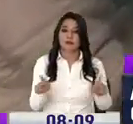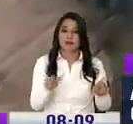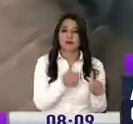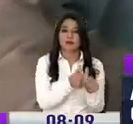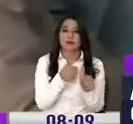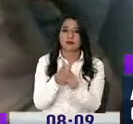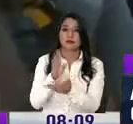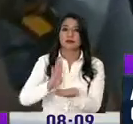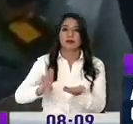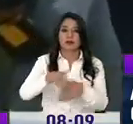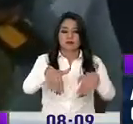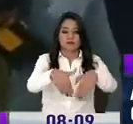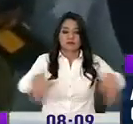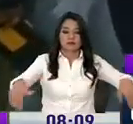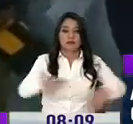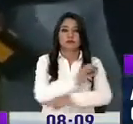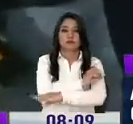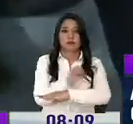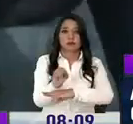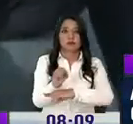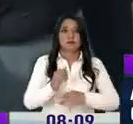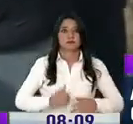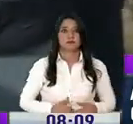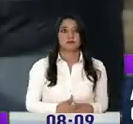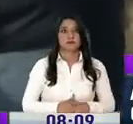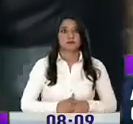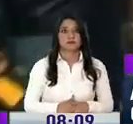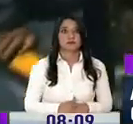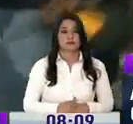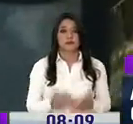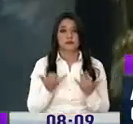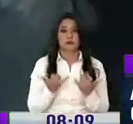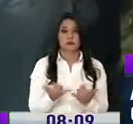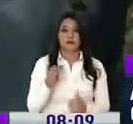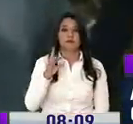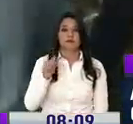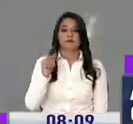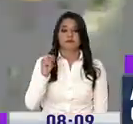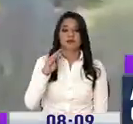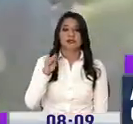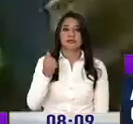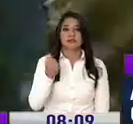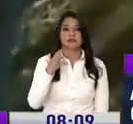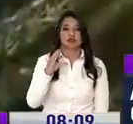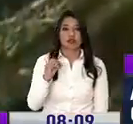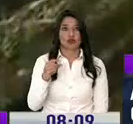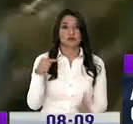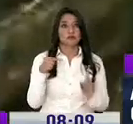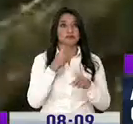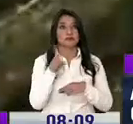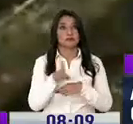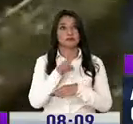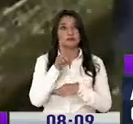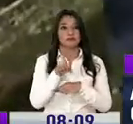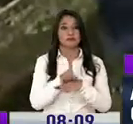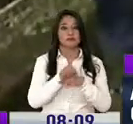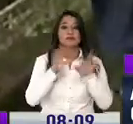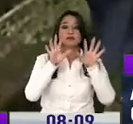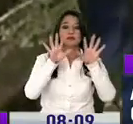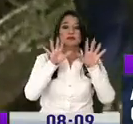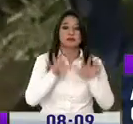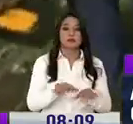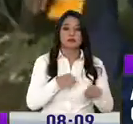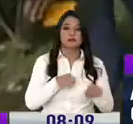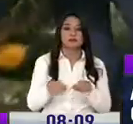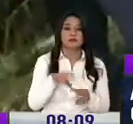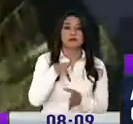de la avenida Occidental. En estos momentos entonces vamos a hablar con Francisco Ruiz, quien es el director de la Secretaría de Gestión de Riesgos, para que